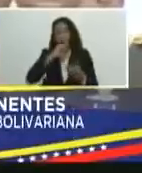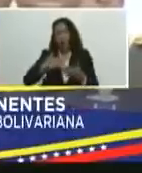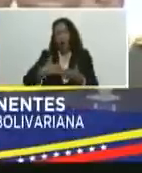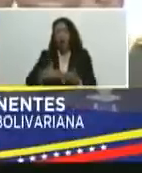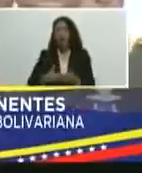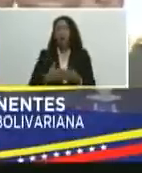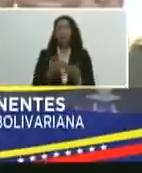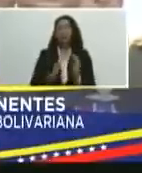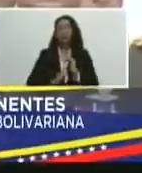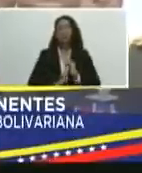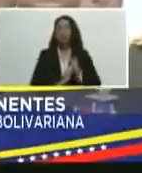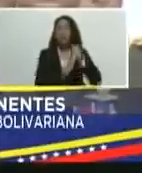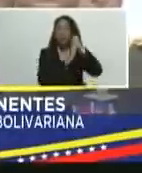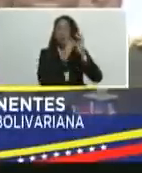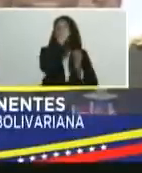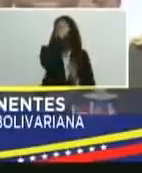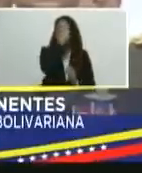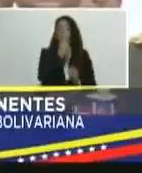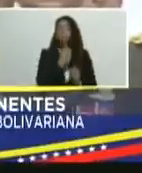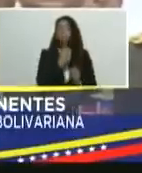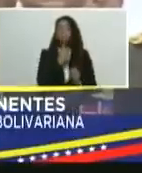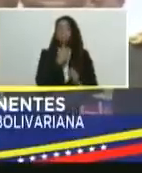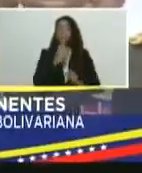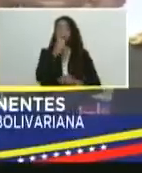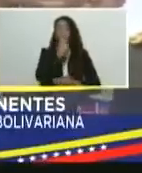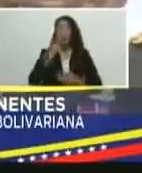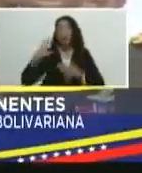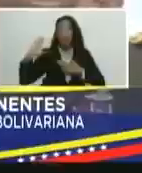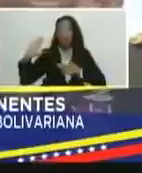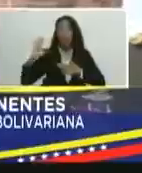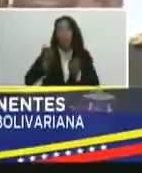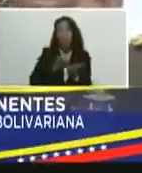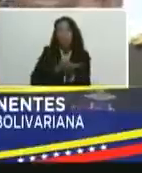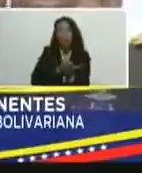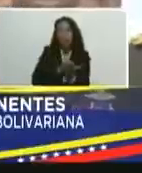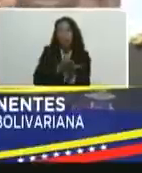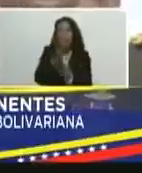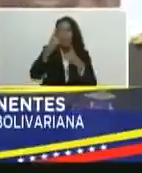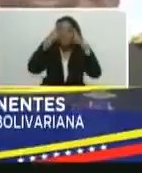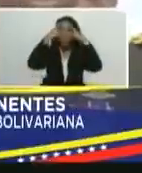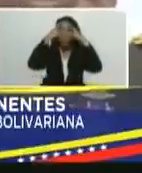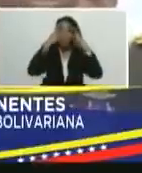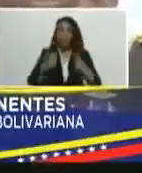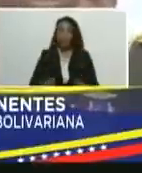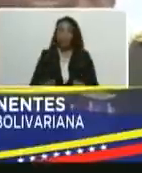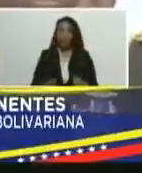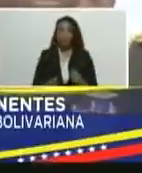de su liderazgo, de su compromiso, de su lealtad, de su profesionalismo.